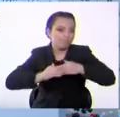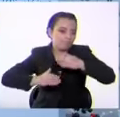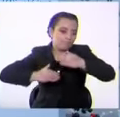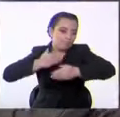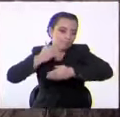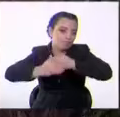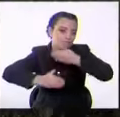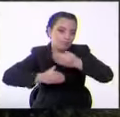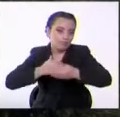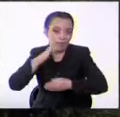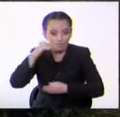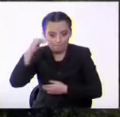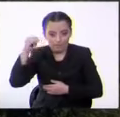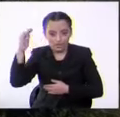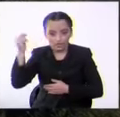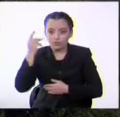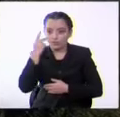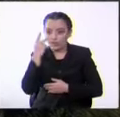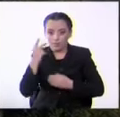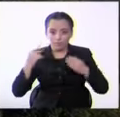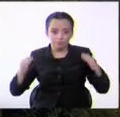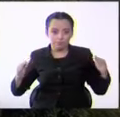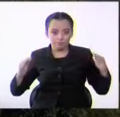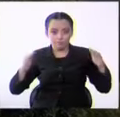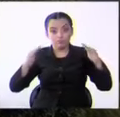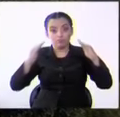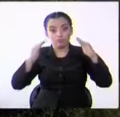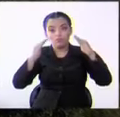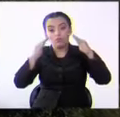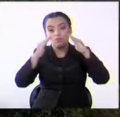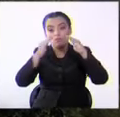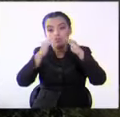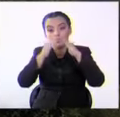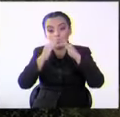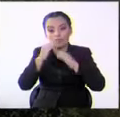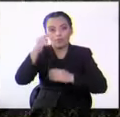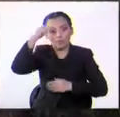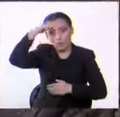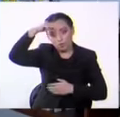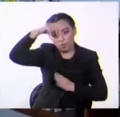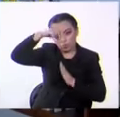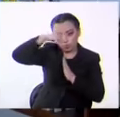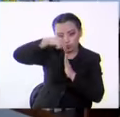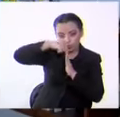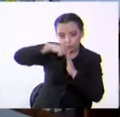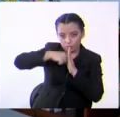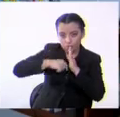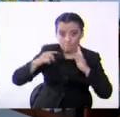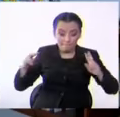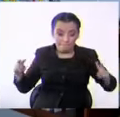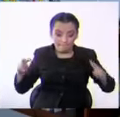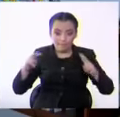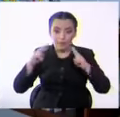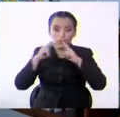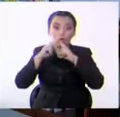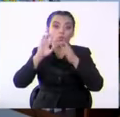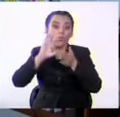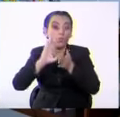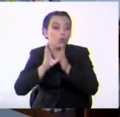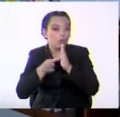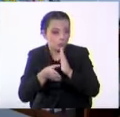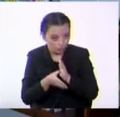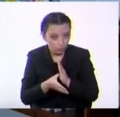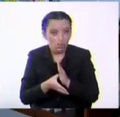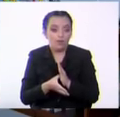vemos una imagen del volcán de Izalco, lo tenemos internalizado, es ahora parte de nuestra cultura. Lo mismo